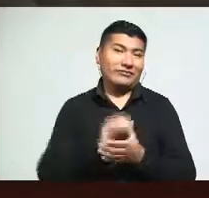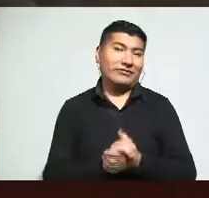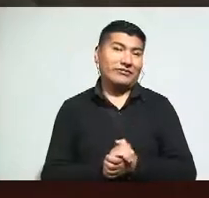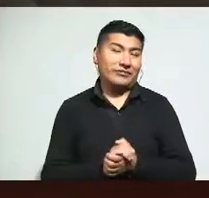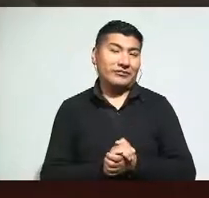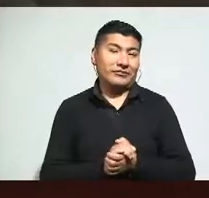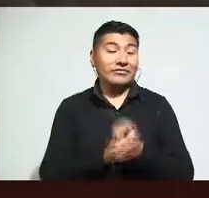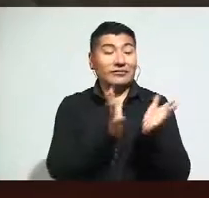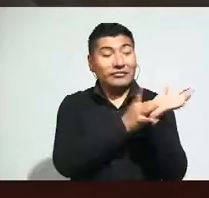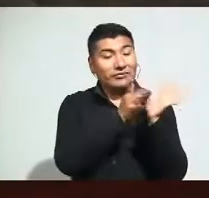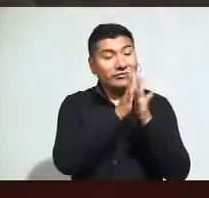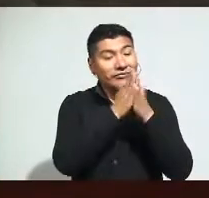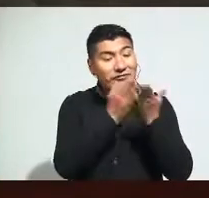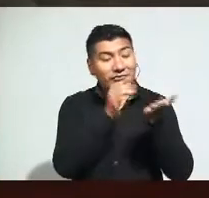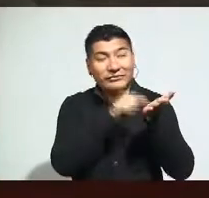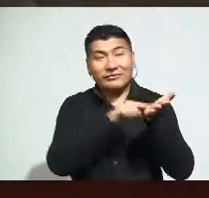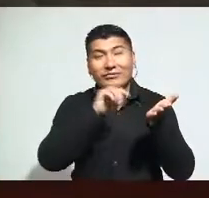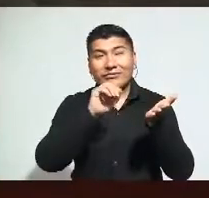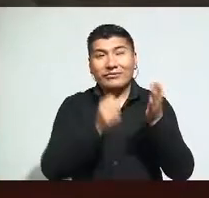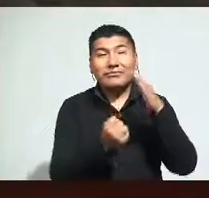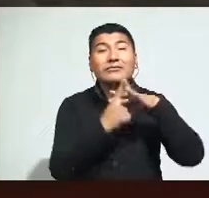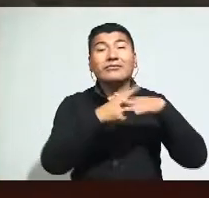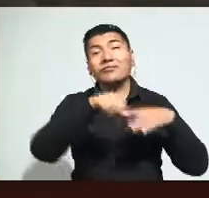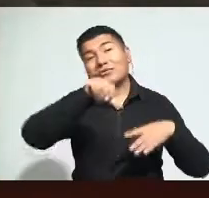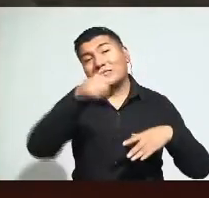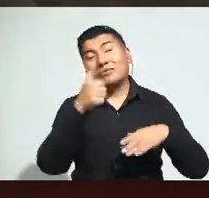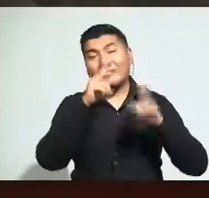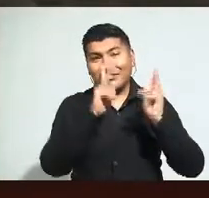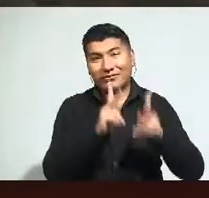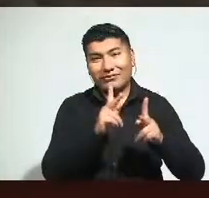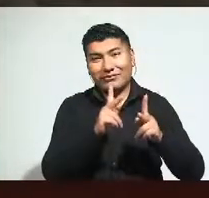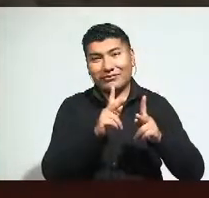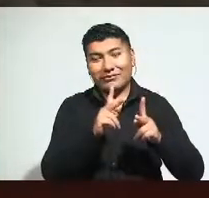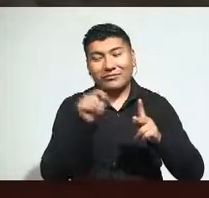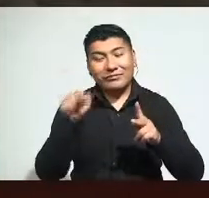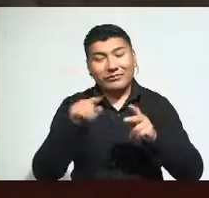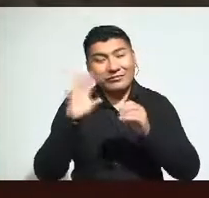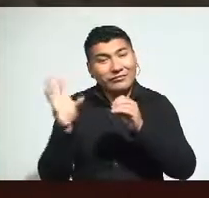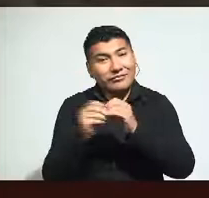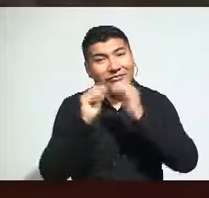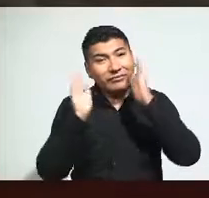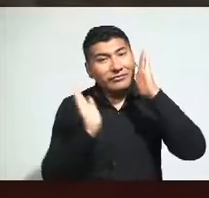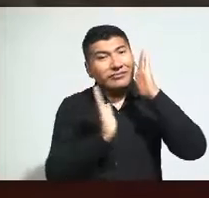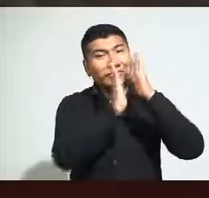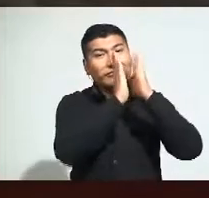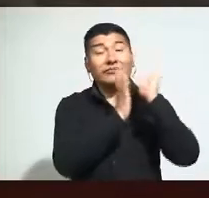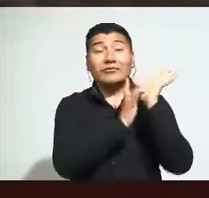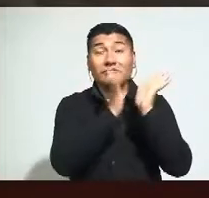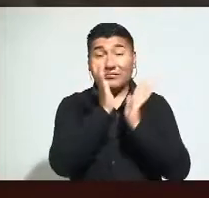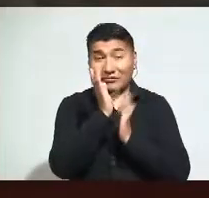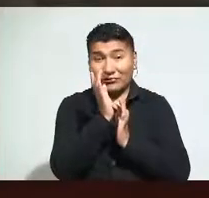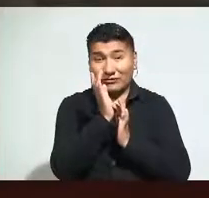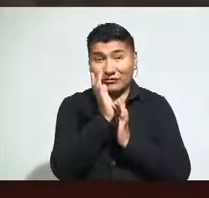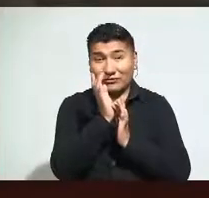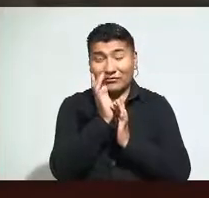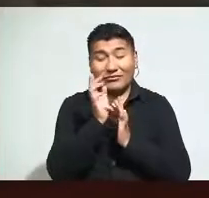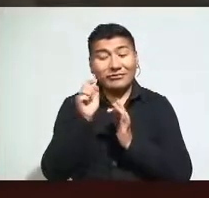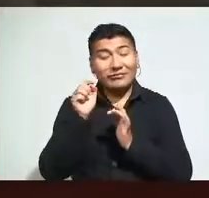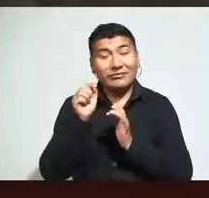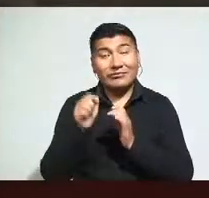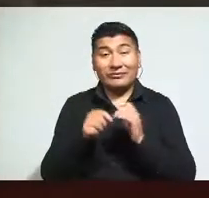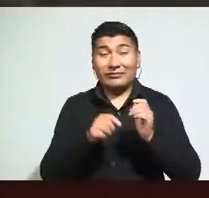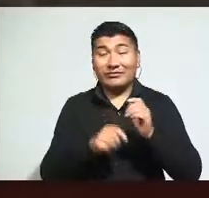en el evangelio parece otro personaje más cercano a jesús el malhechor